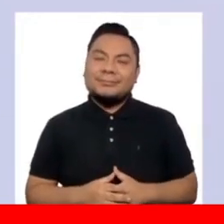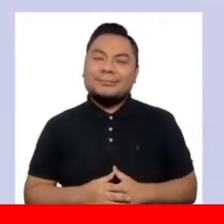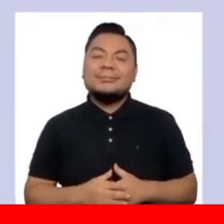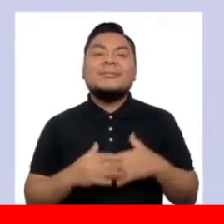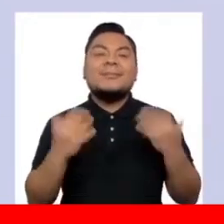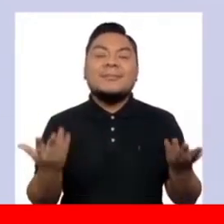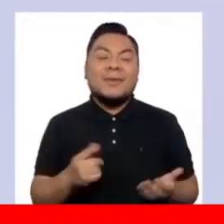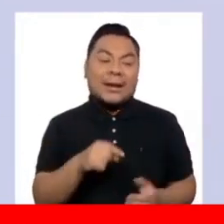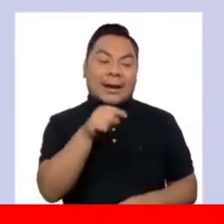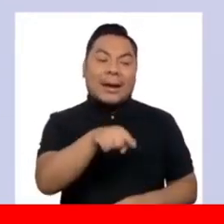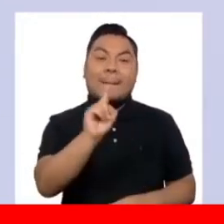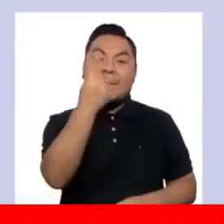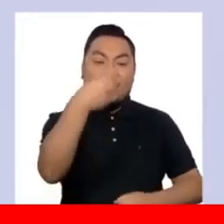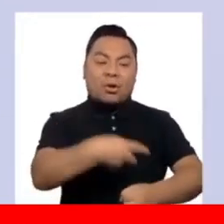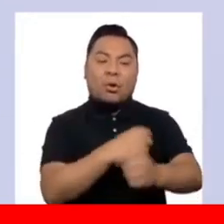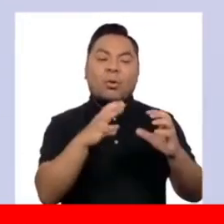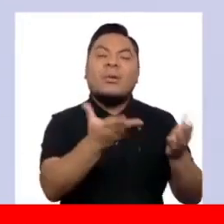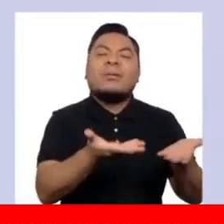la primera oveja?